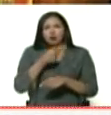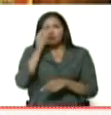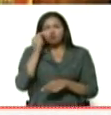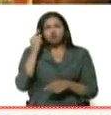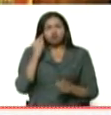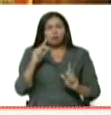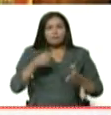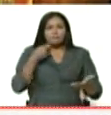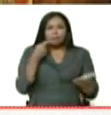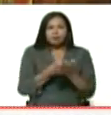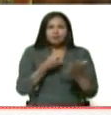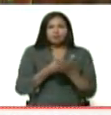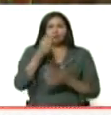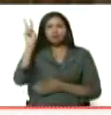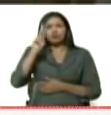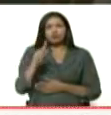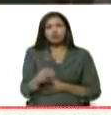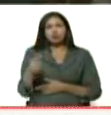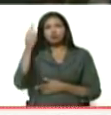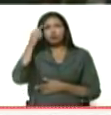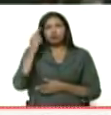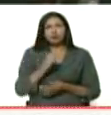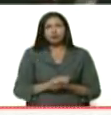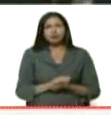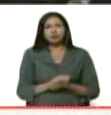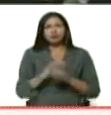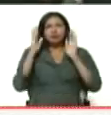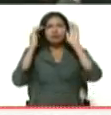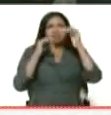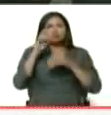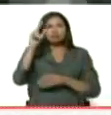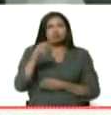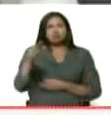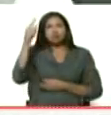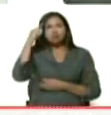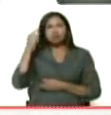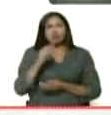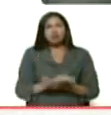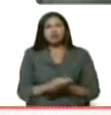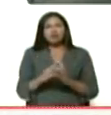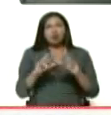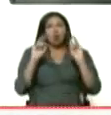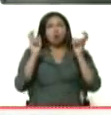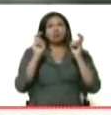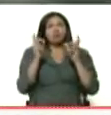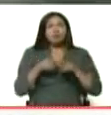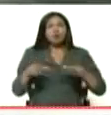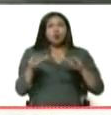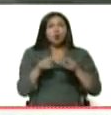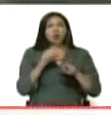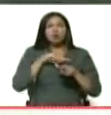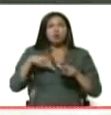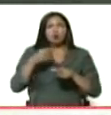su inversión diaria, para la atención diaria de los temas de la región y de nuestro pueblo.